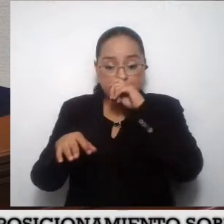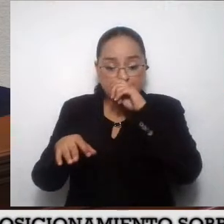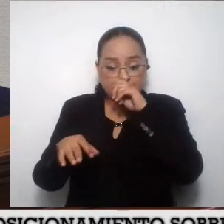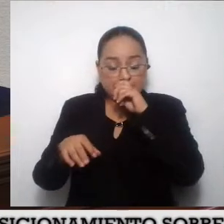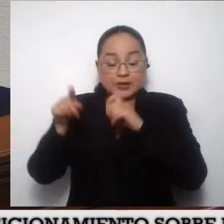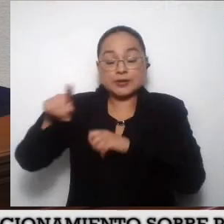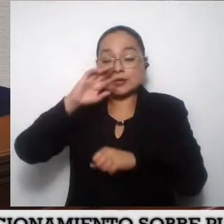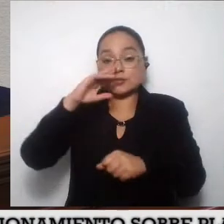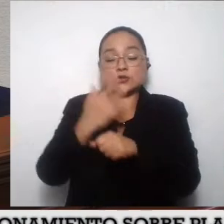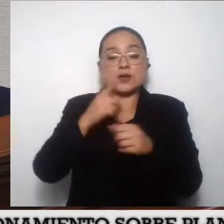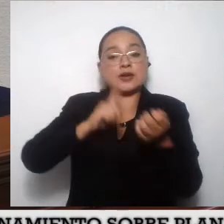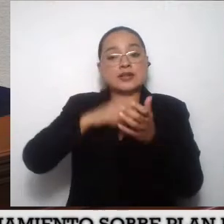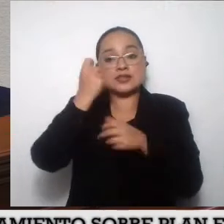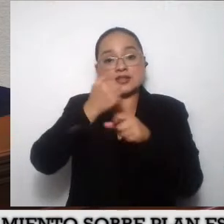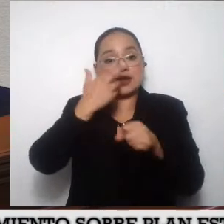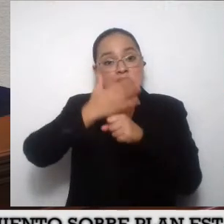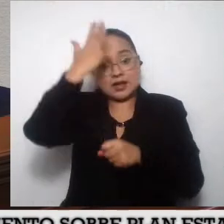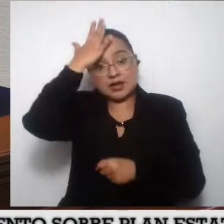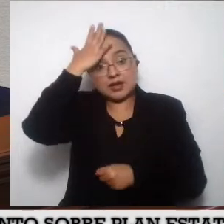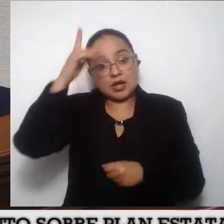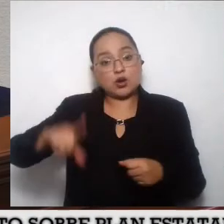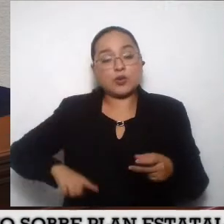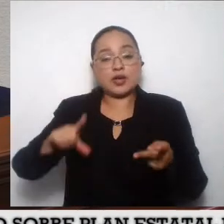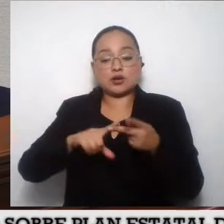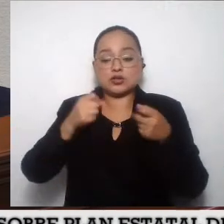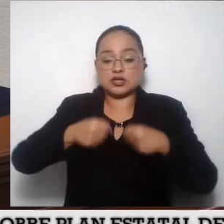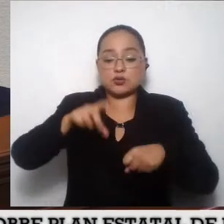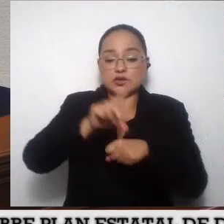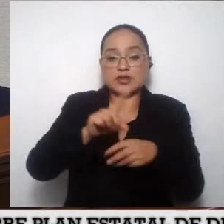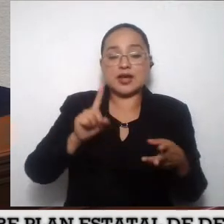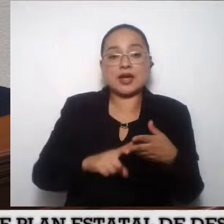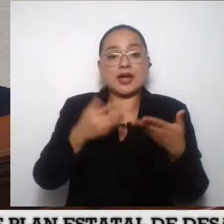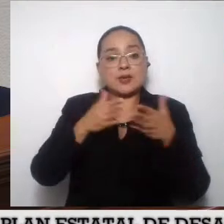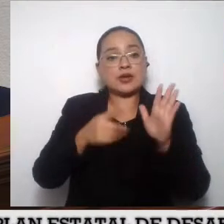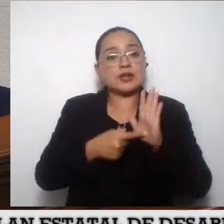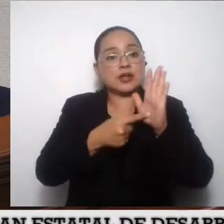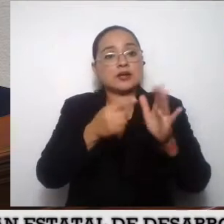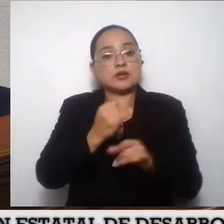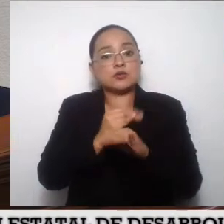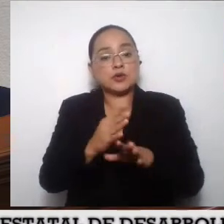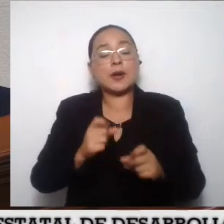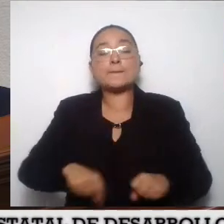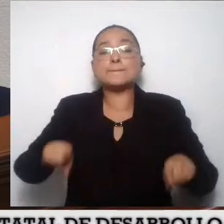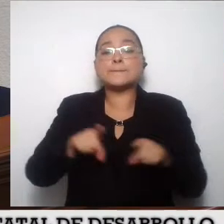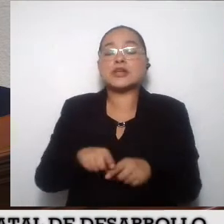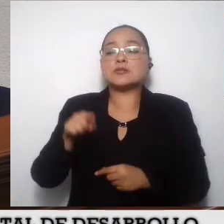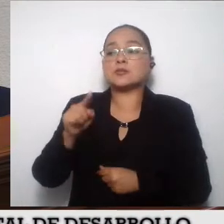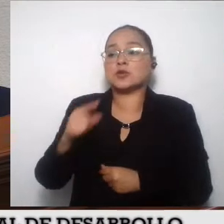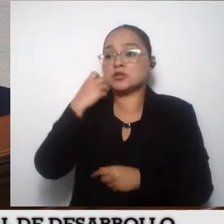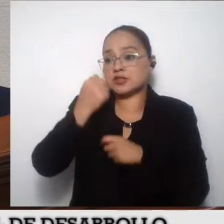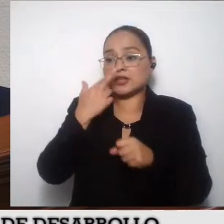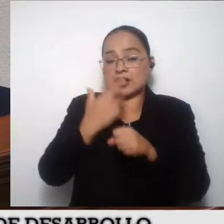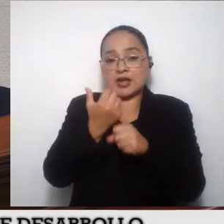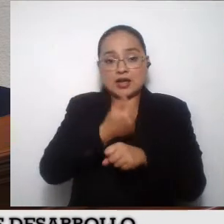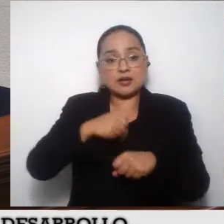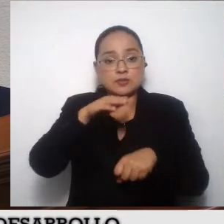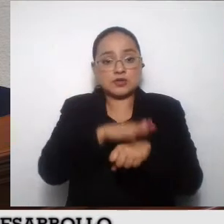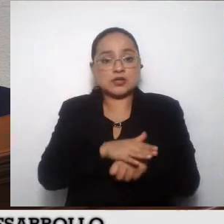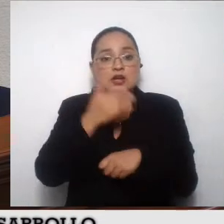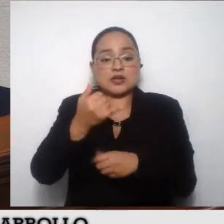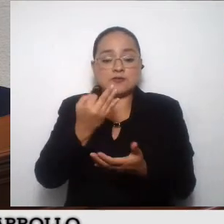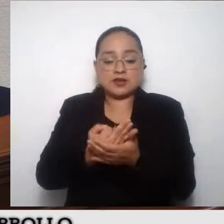de Gobierno, Seguridad Pública, Rendición de Cuentas y la Secretaría de Administración y